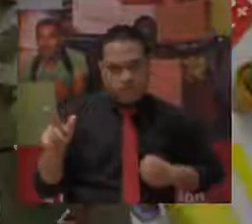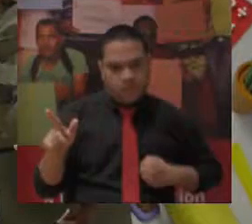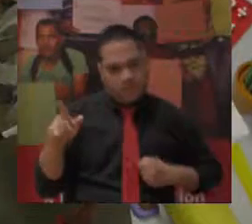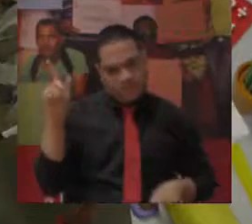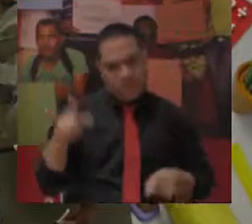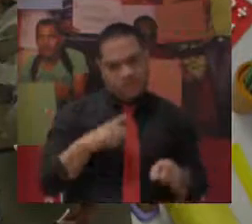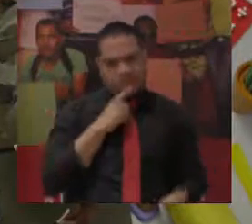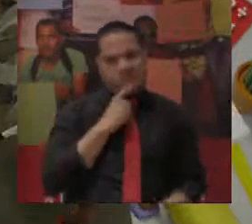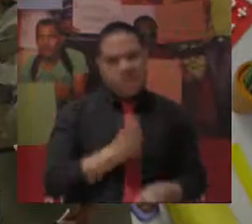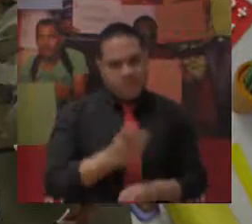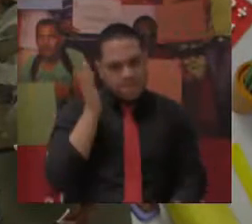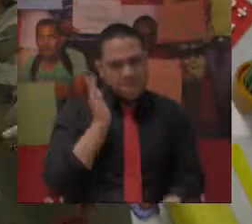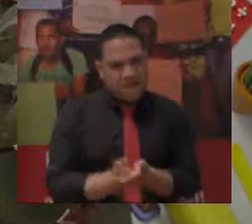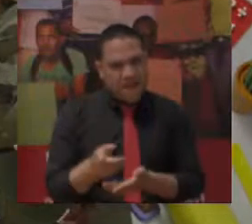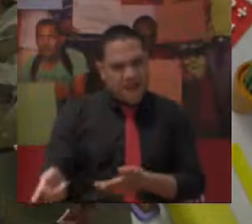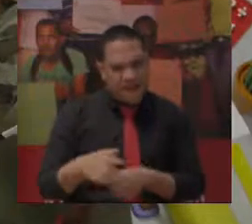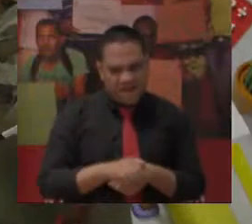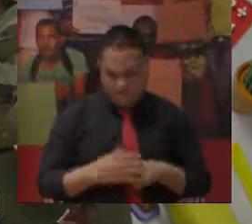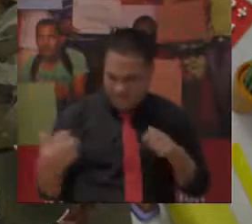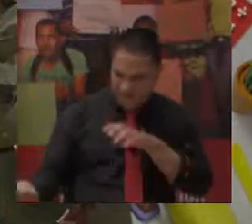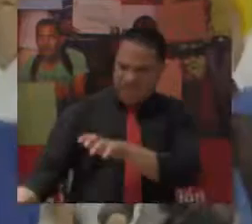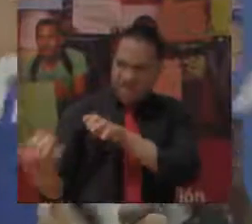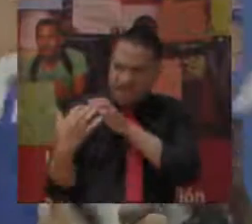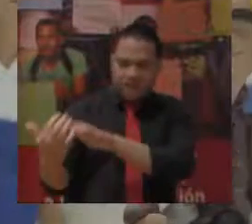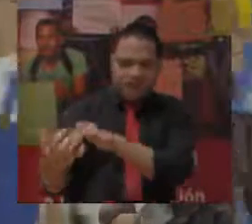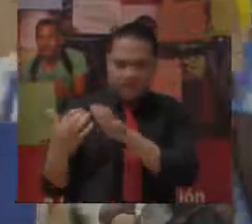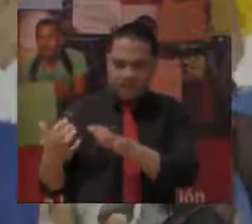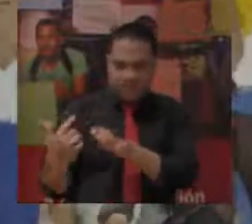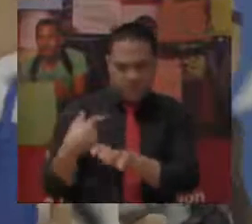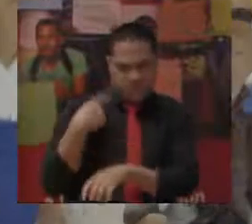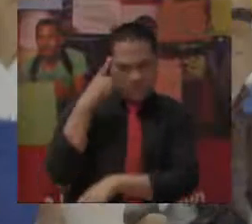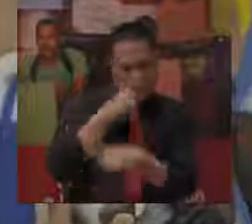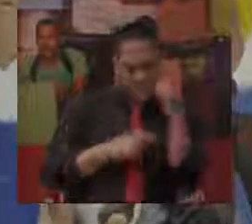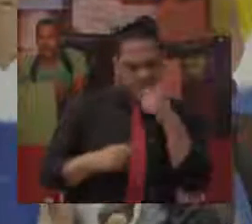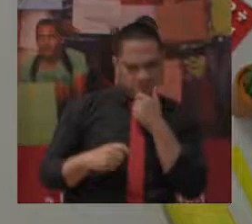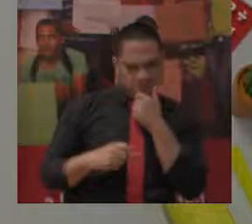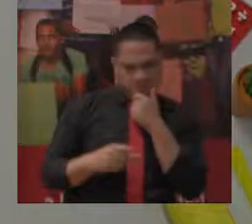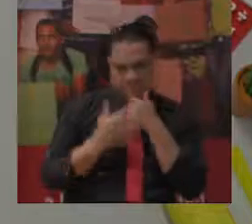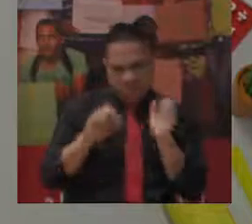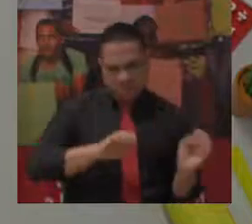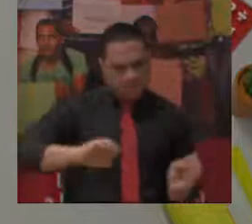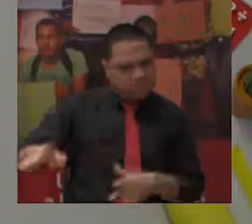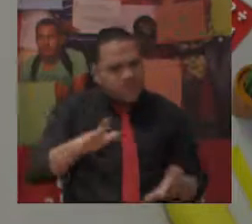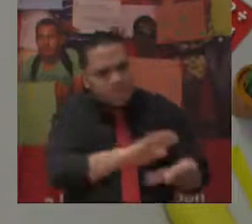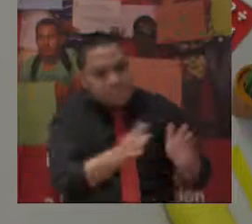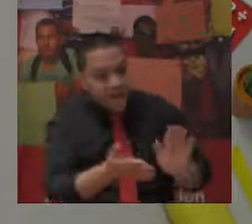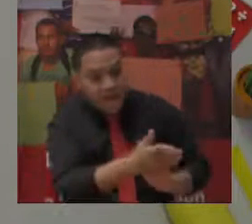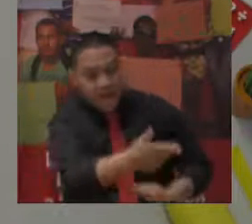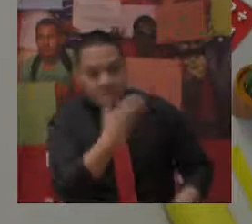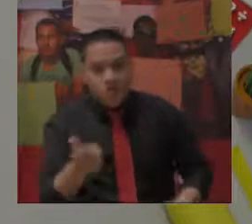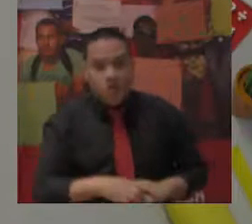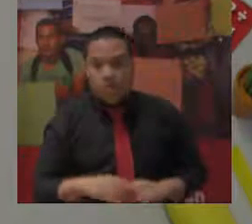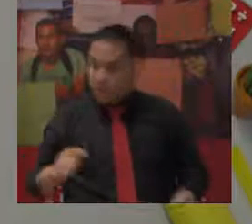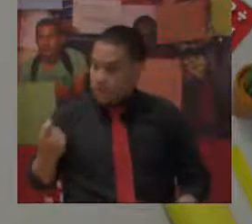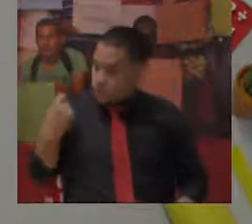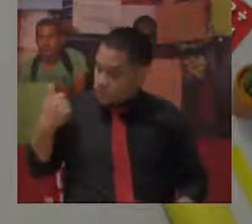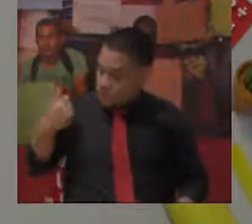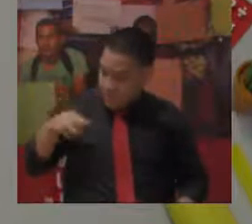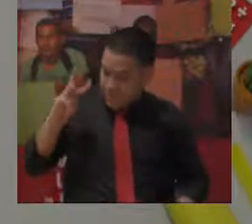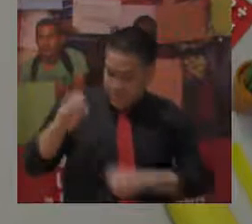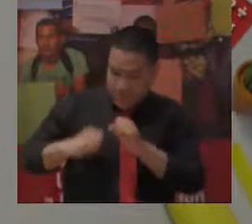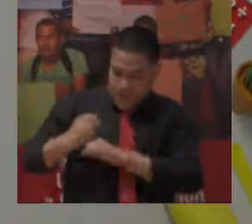muchos colombianos que estaban en la guerra han optado por jugársela a fondo por la paz. En los últimos 13 años, más